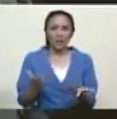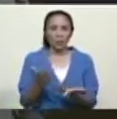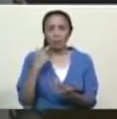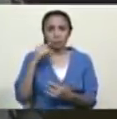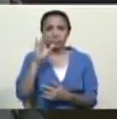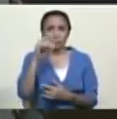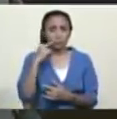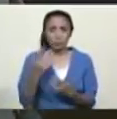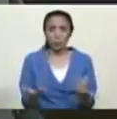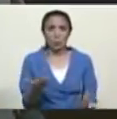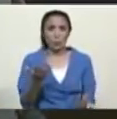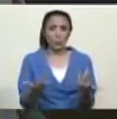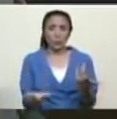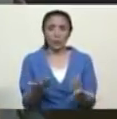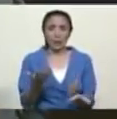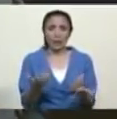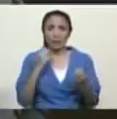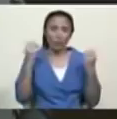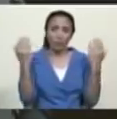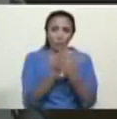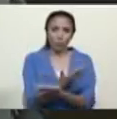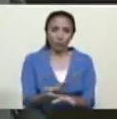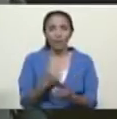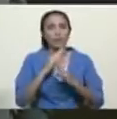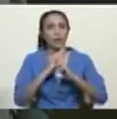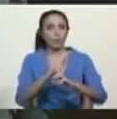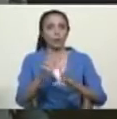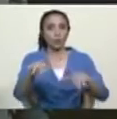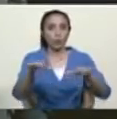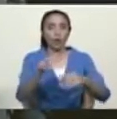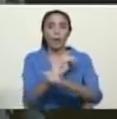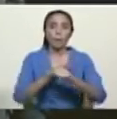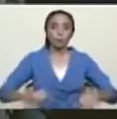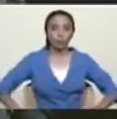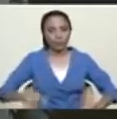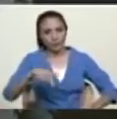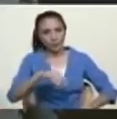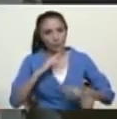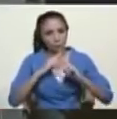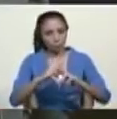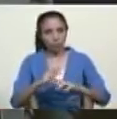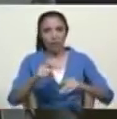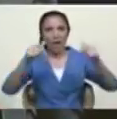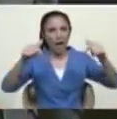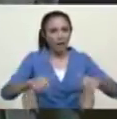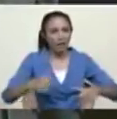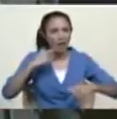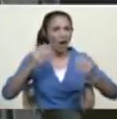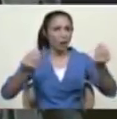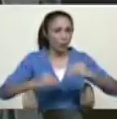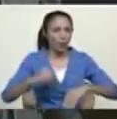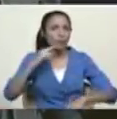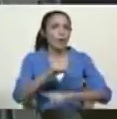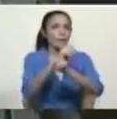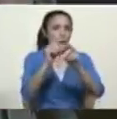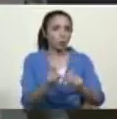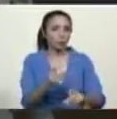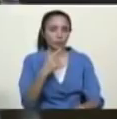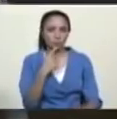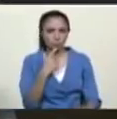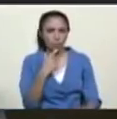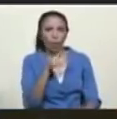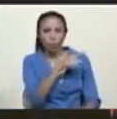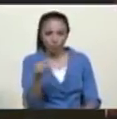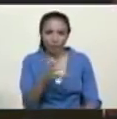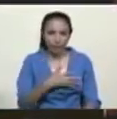futuro. Y yo le voy a decir a Portuguesa, Portuguesa está de acuerdo que